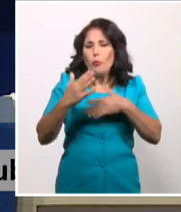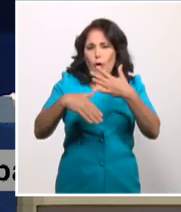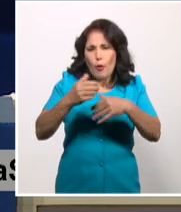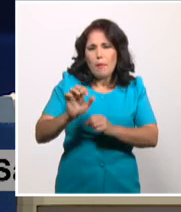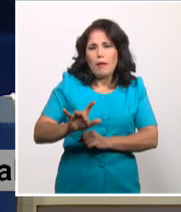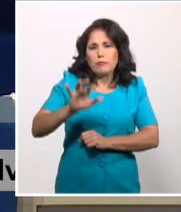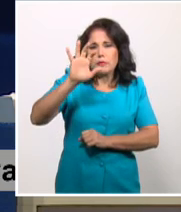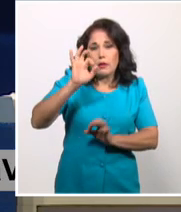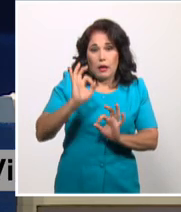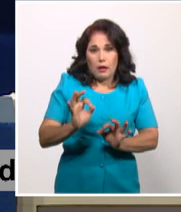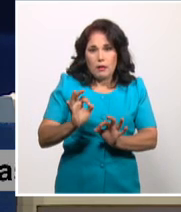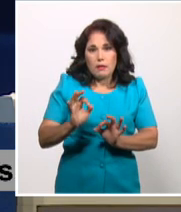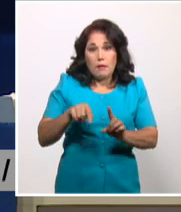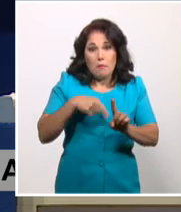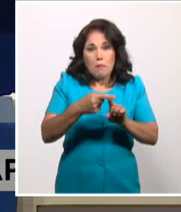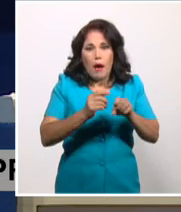base,